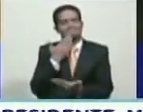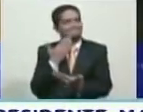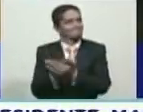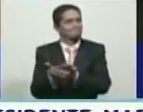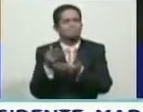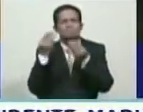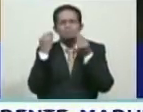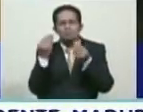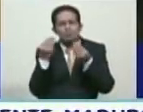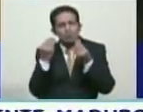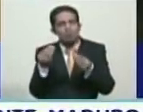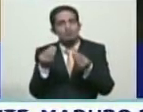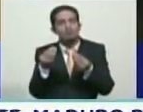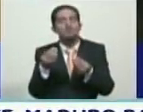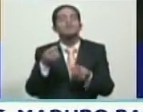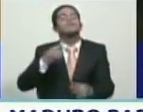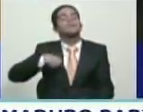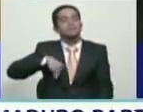muchísimo.